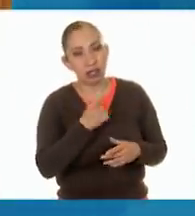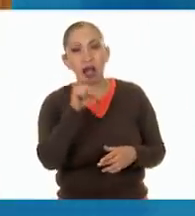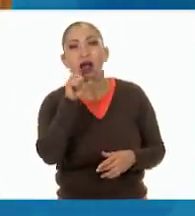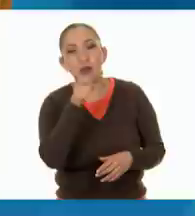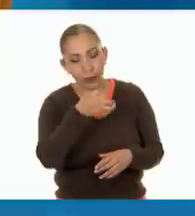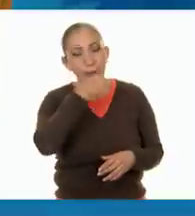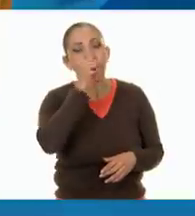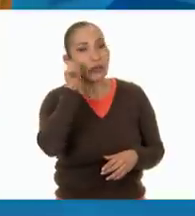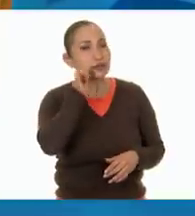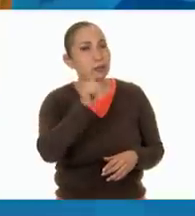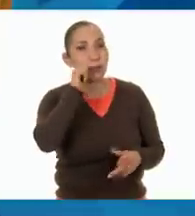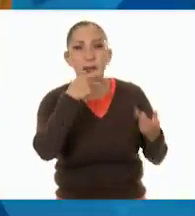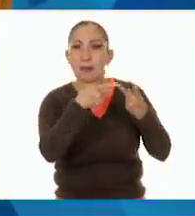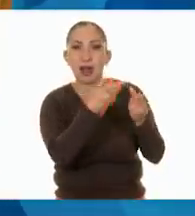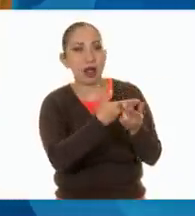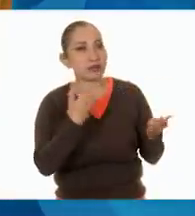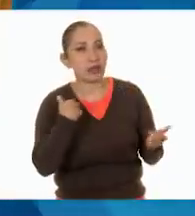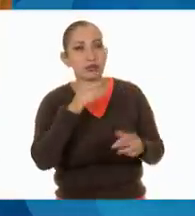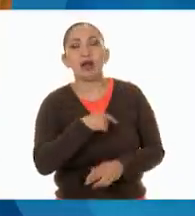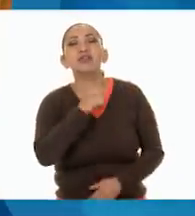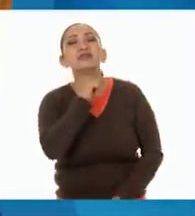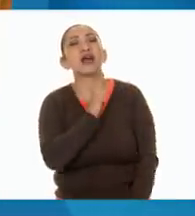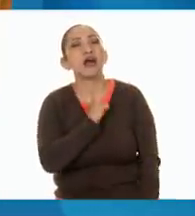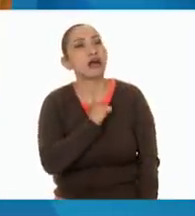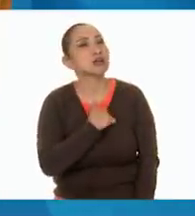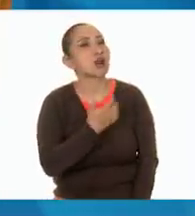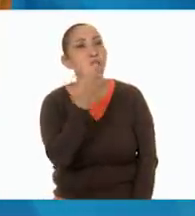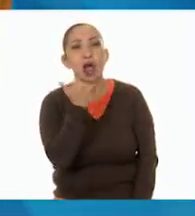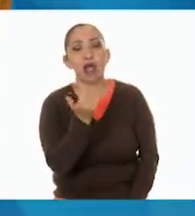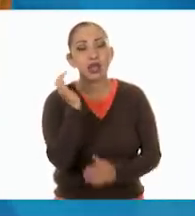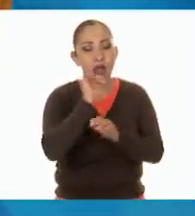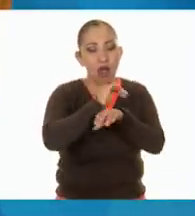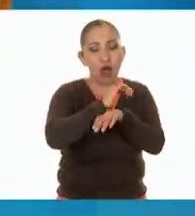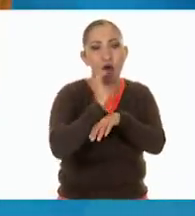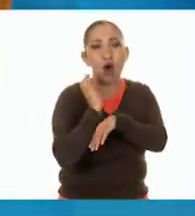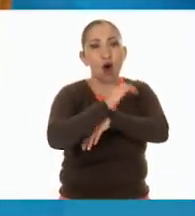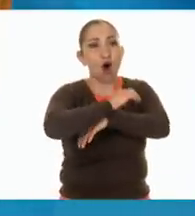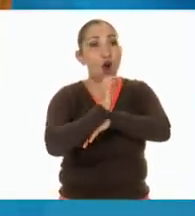y potable a la mano! Ay, ya me dio sed porque yo no tengo joroba como tú.